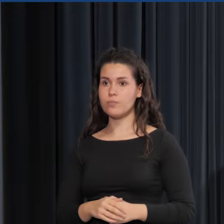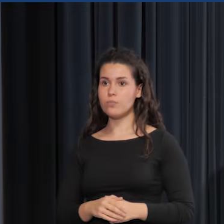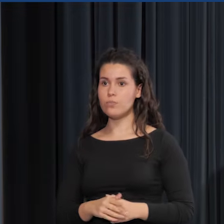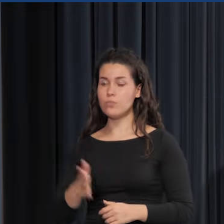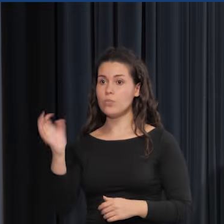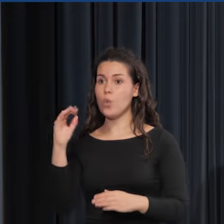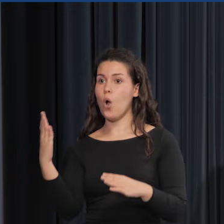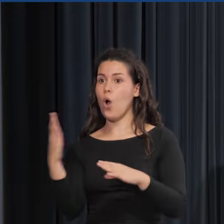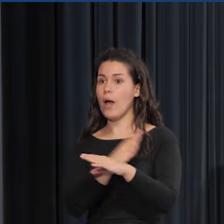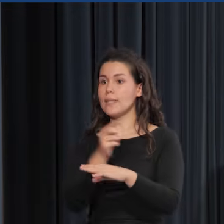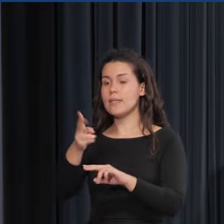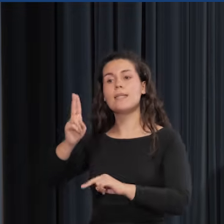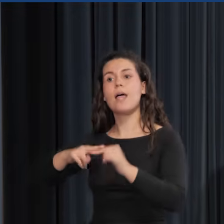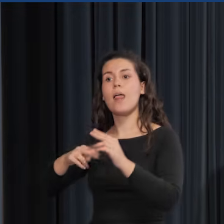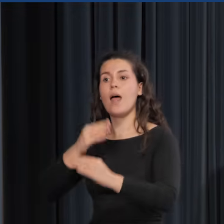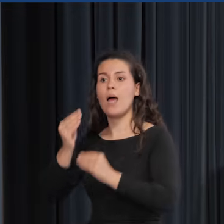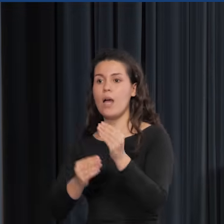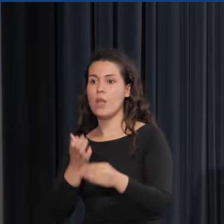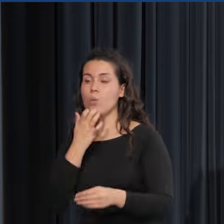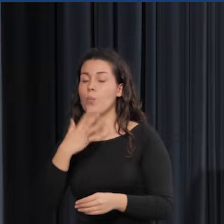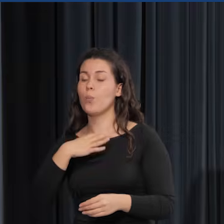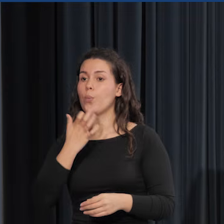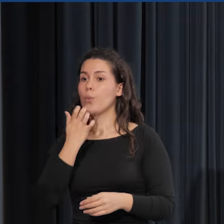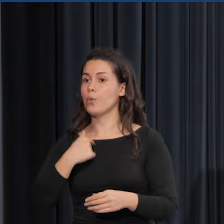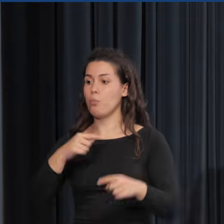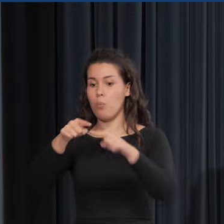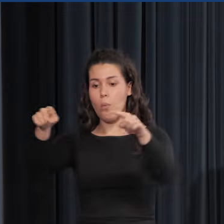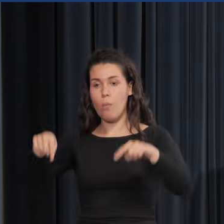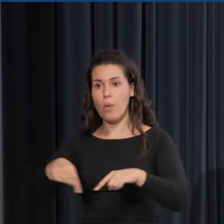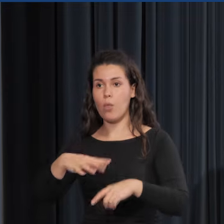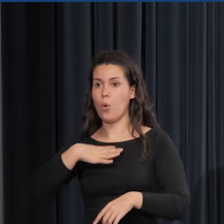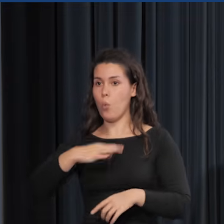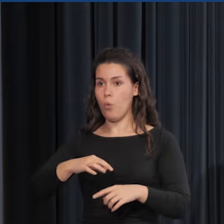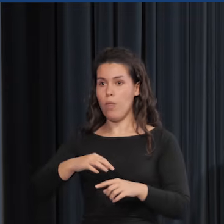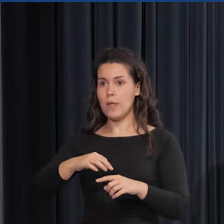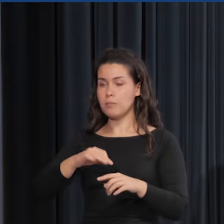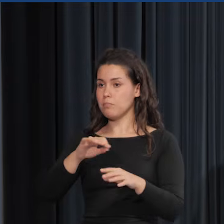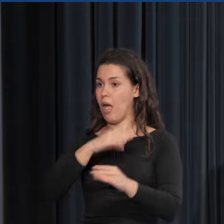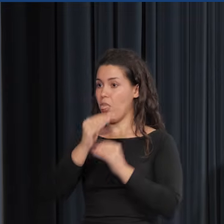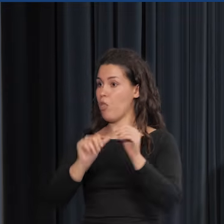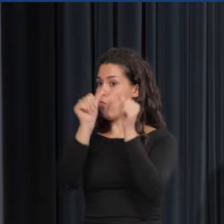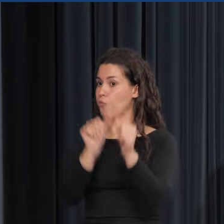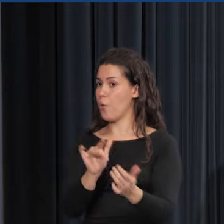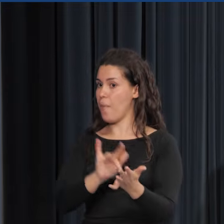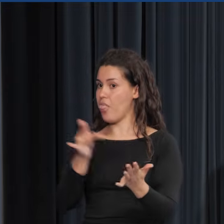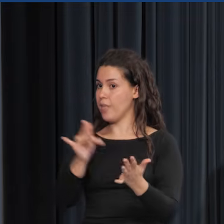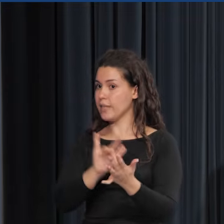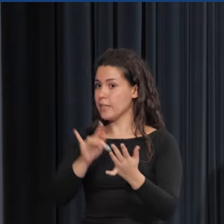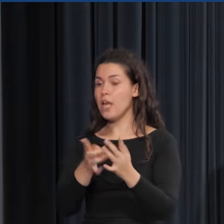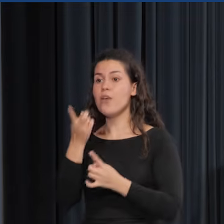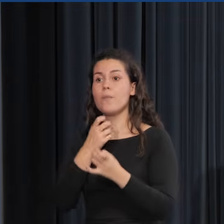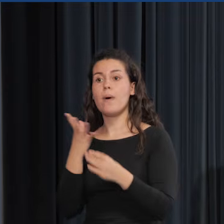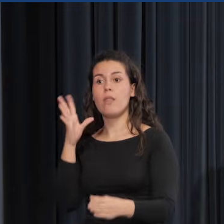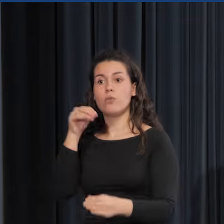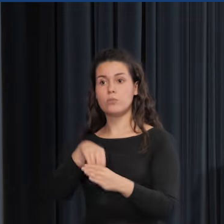hicieron previamente en este emplazamiento. Yo puedo digitalizar un espacio, este edificio lo podemos digitalizar, incorporamos la información y